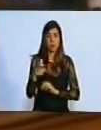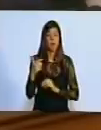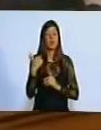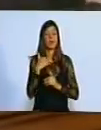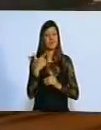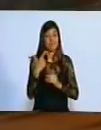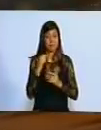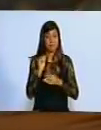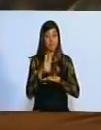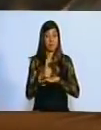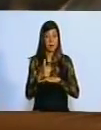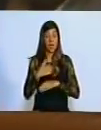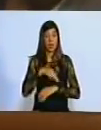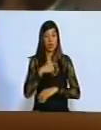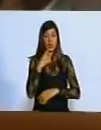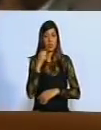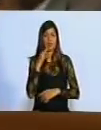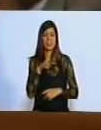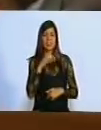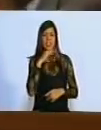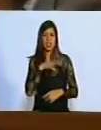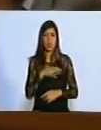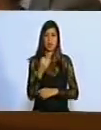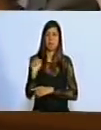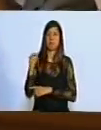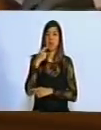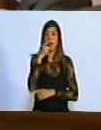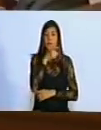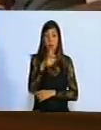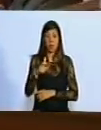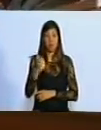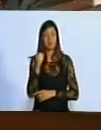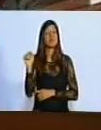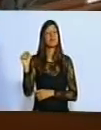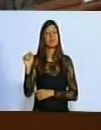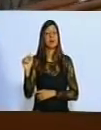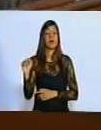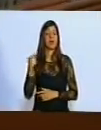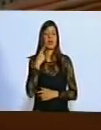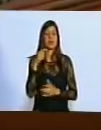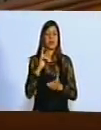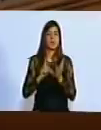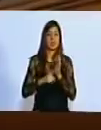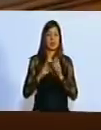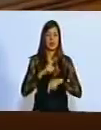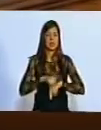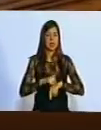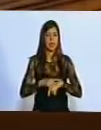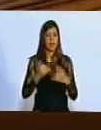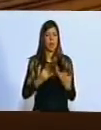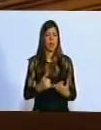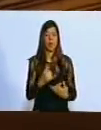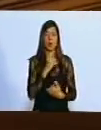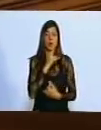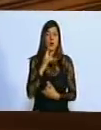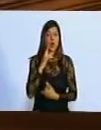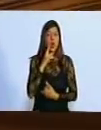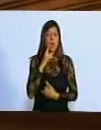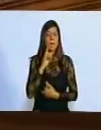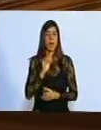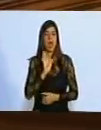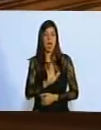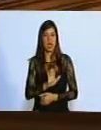Ahora le llamamos historia insurgente. Asistimos a una época en la que podemos llamar las cosas por un nombre